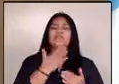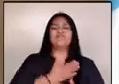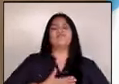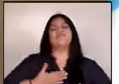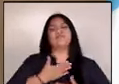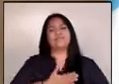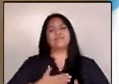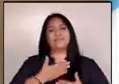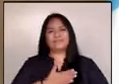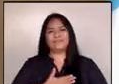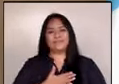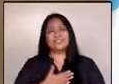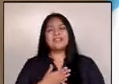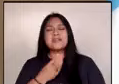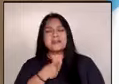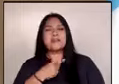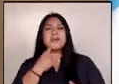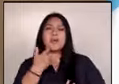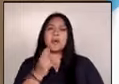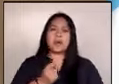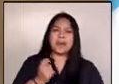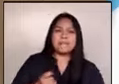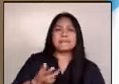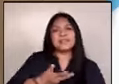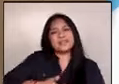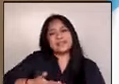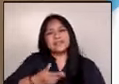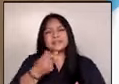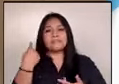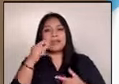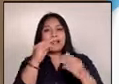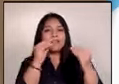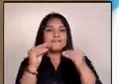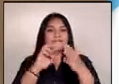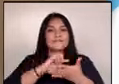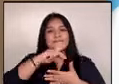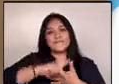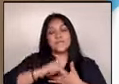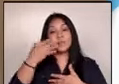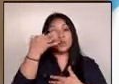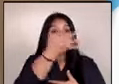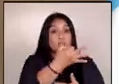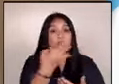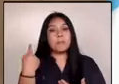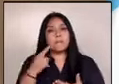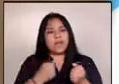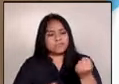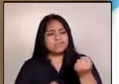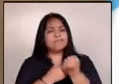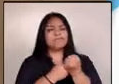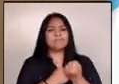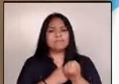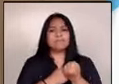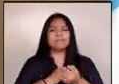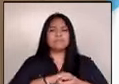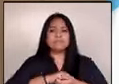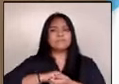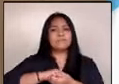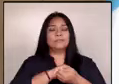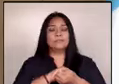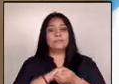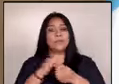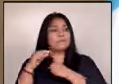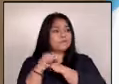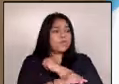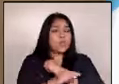de costumbre con amigos para hablar de proyectos de futuro para reforzar lazos profundizar en